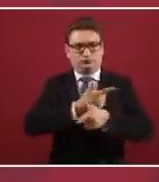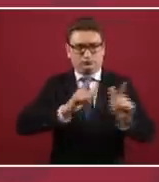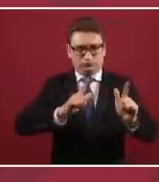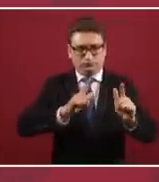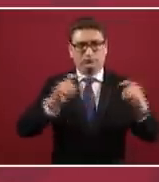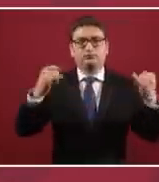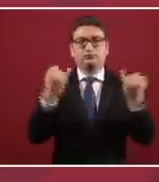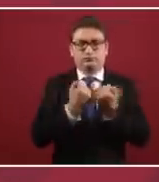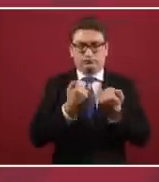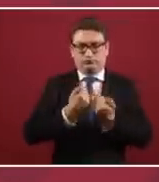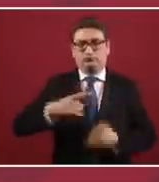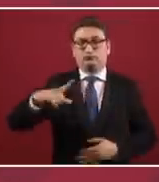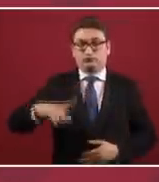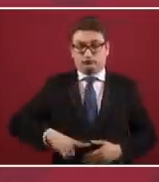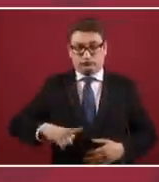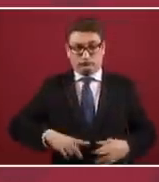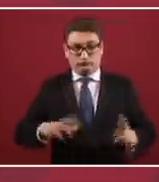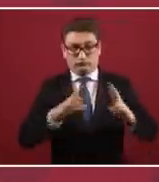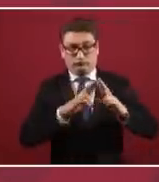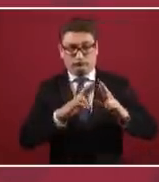en el plan.